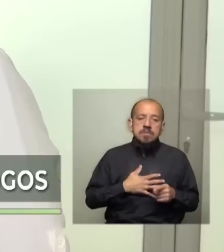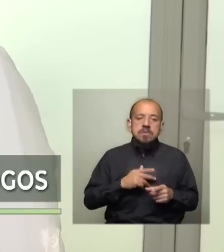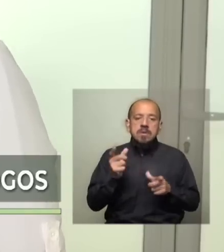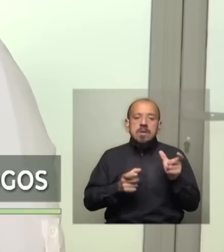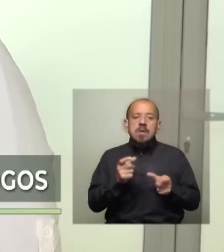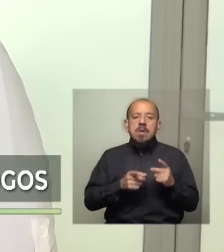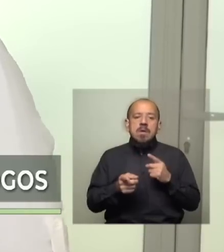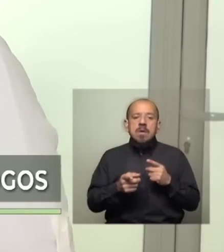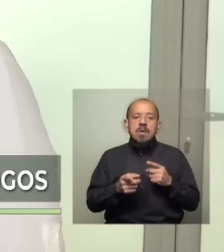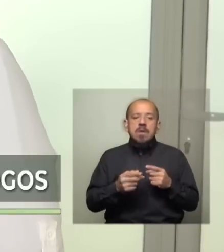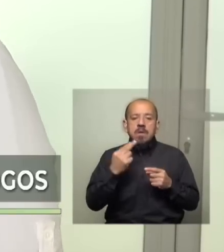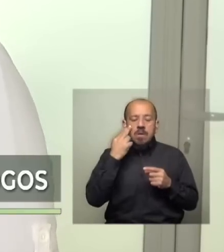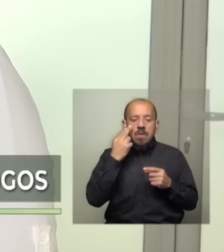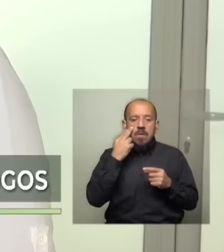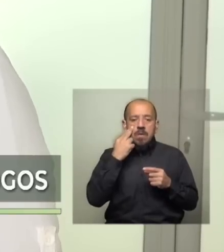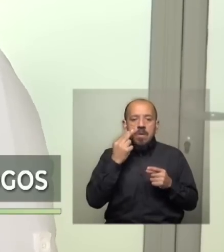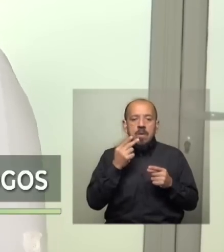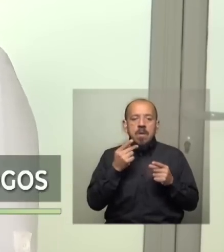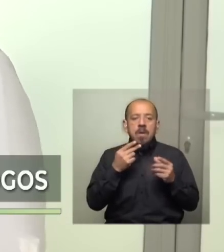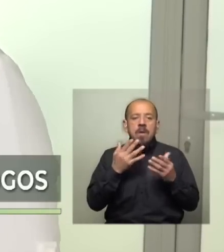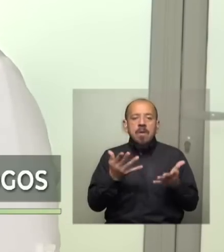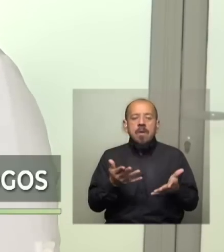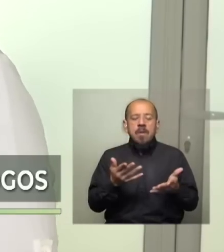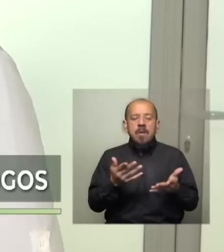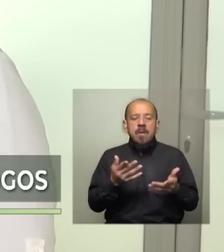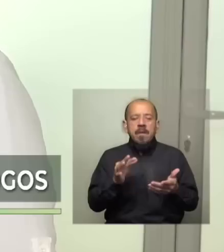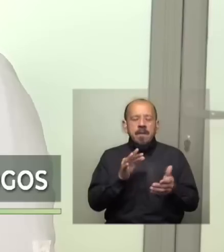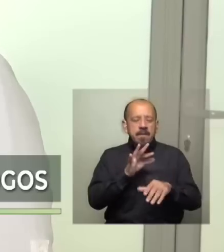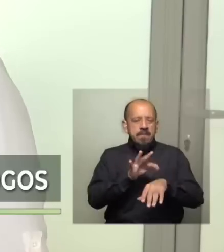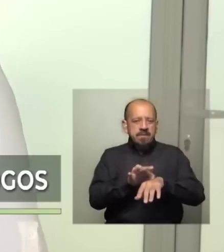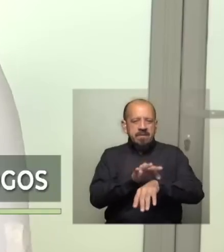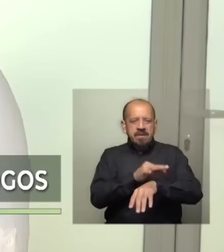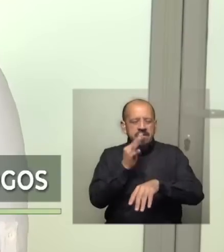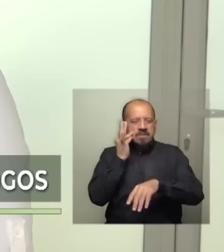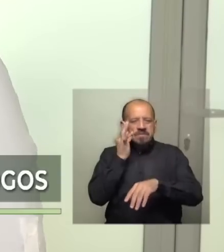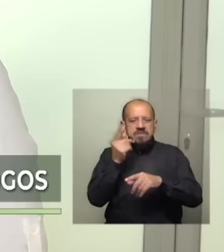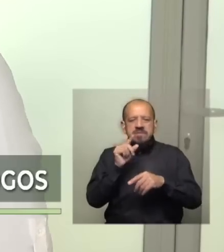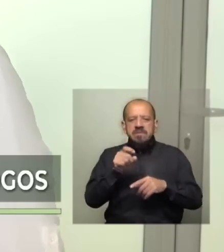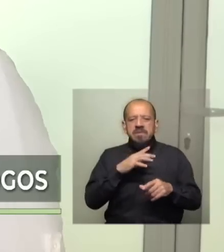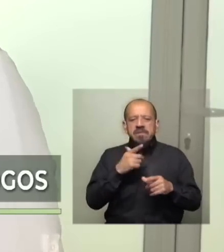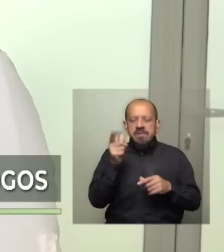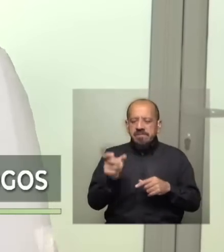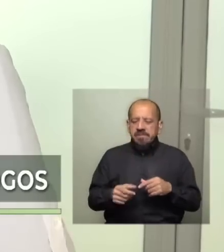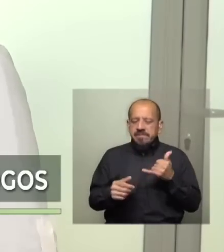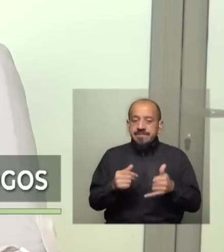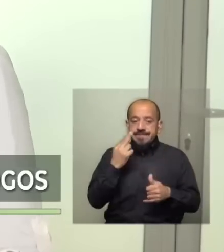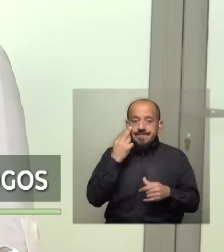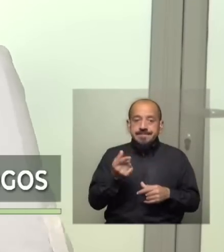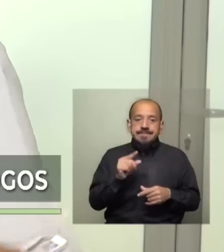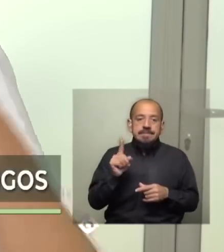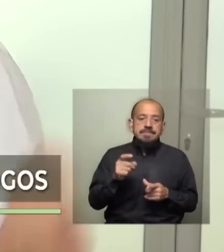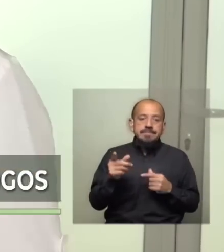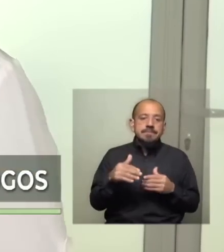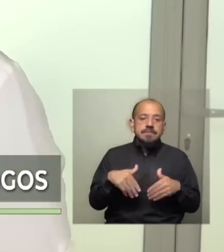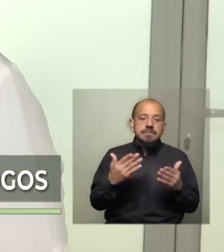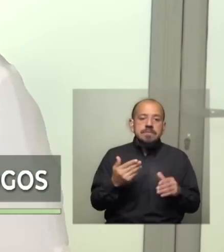en cuanto al problema que puede tener la piel por el contacto con el agua no es tanto si una persona tiene un problema importante de piel lo tenía frente